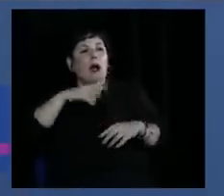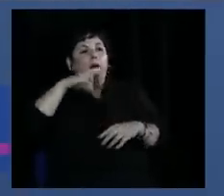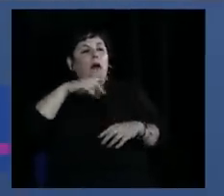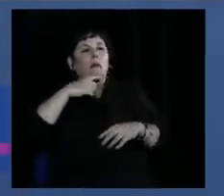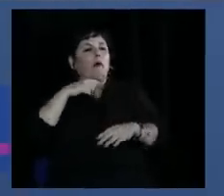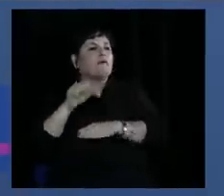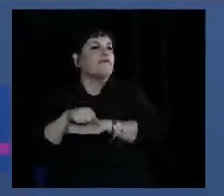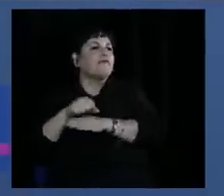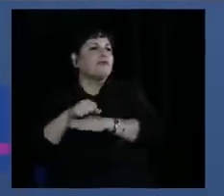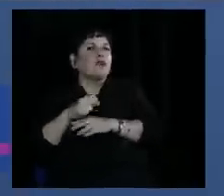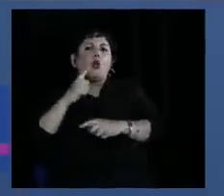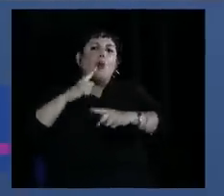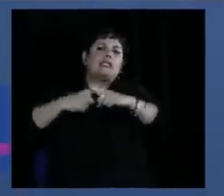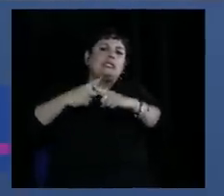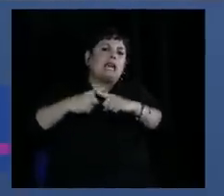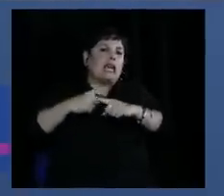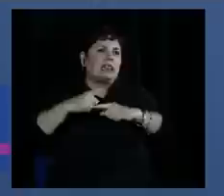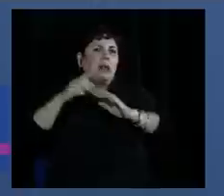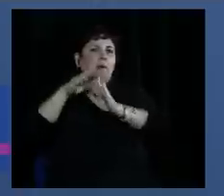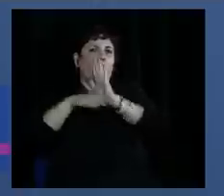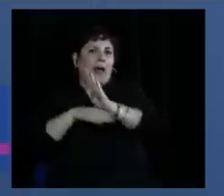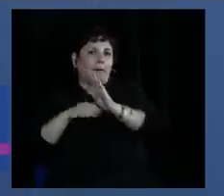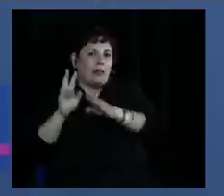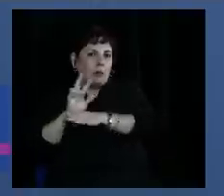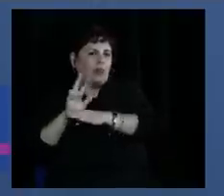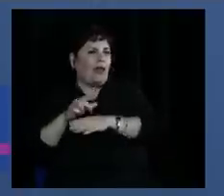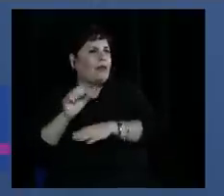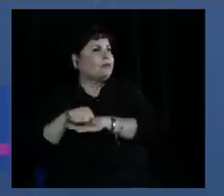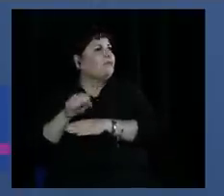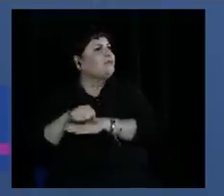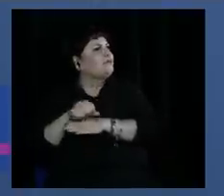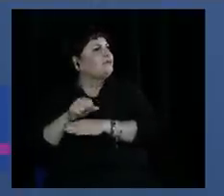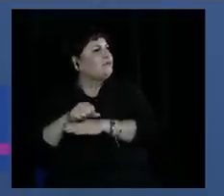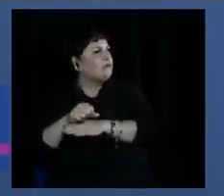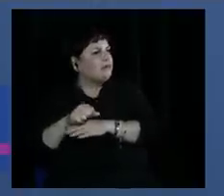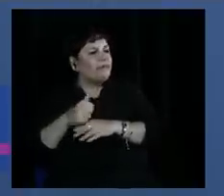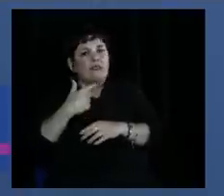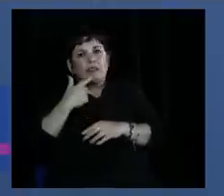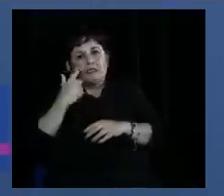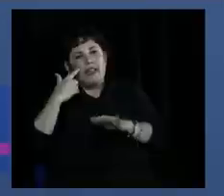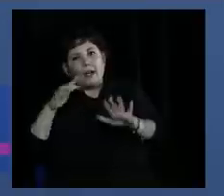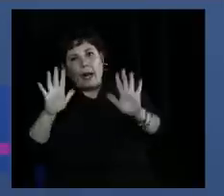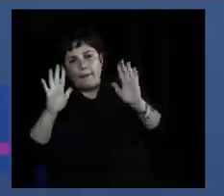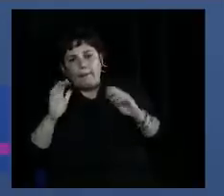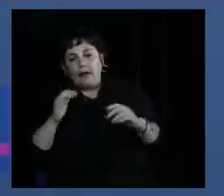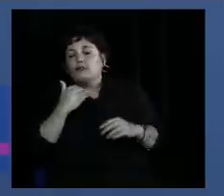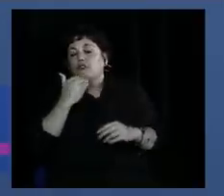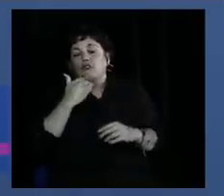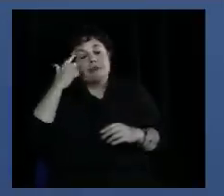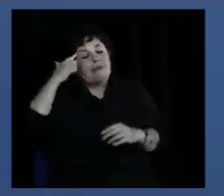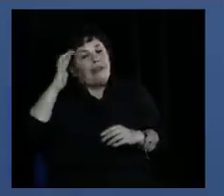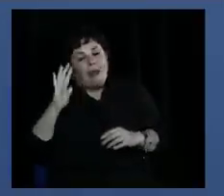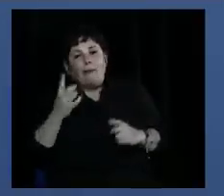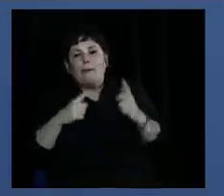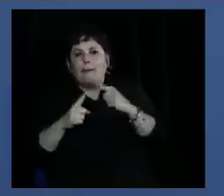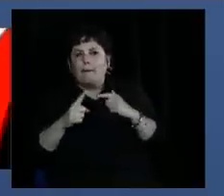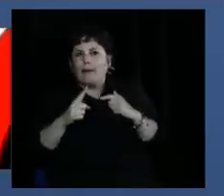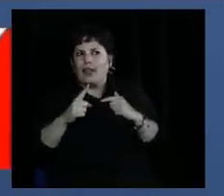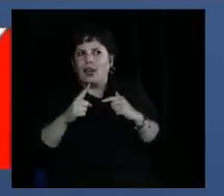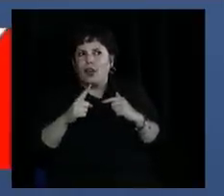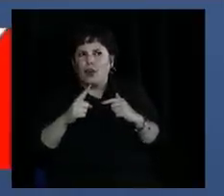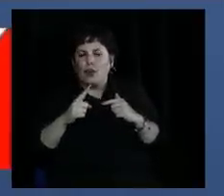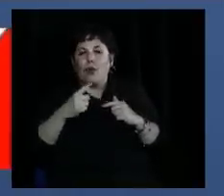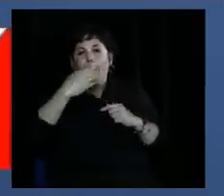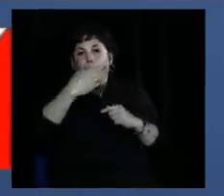ignorar absolutamente el sistema de cuidados. Pero a mí me parece que es capaz, soy ingenuo, pero